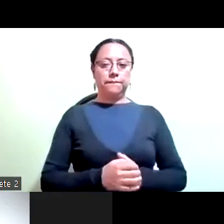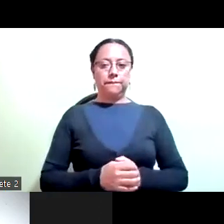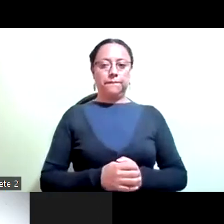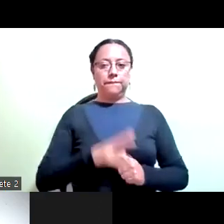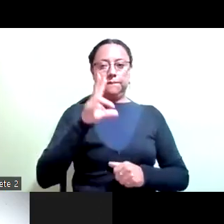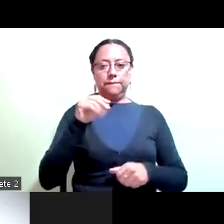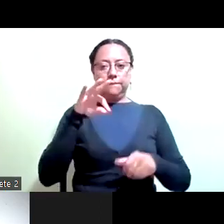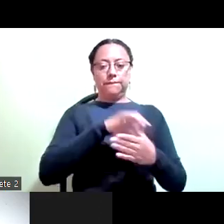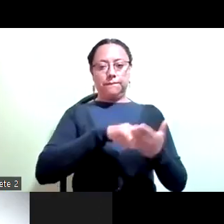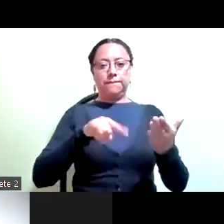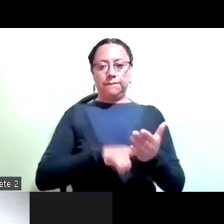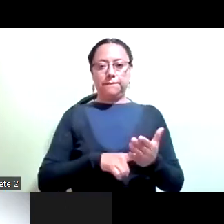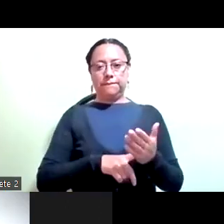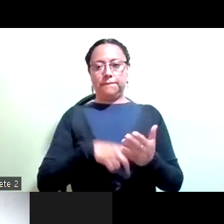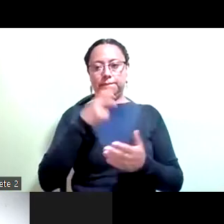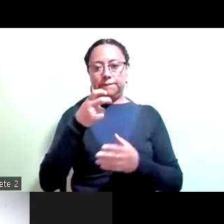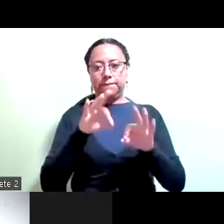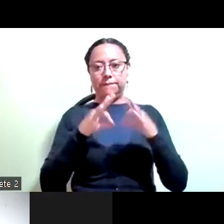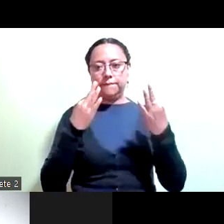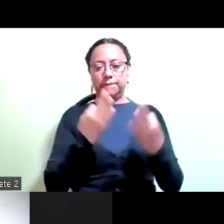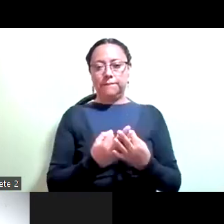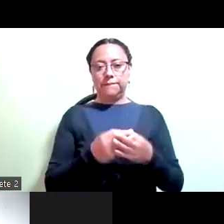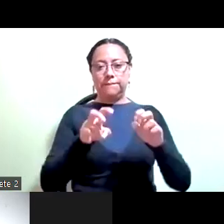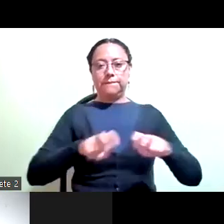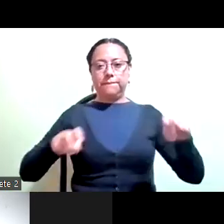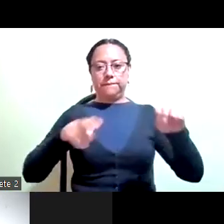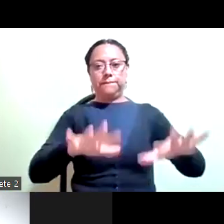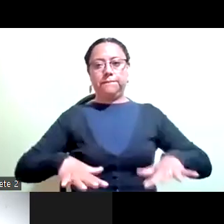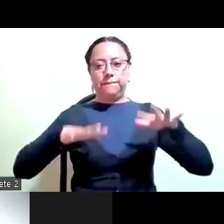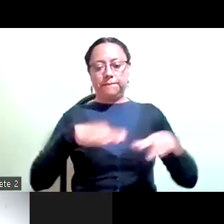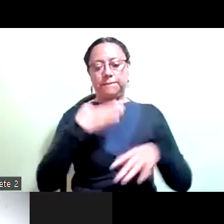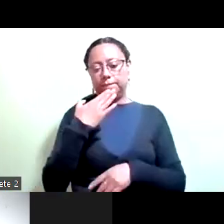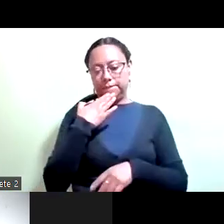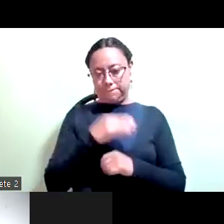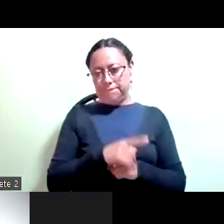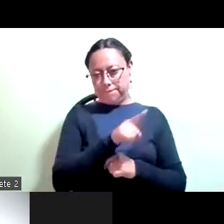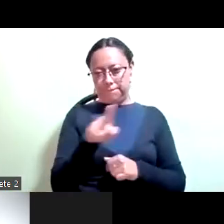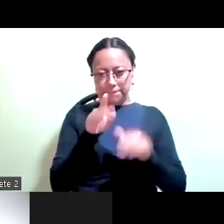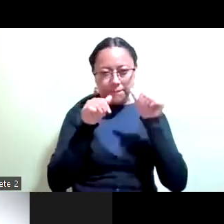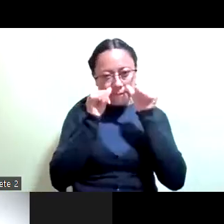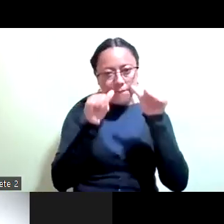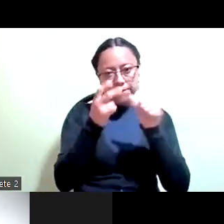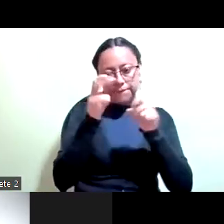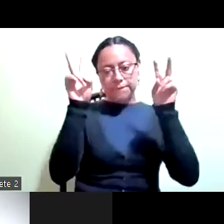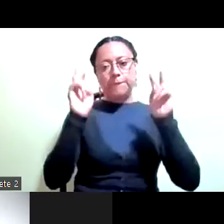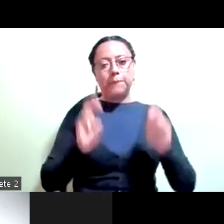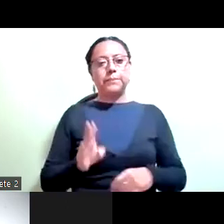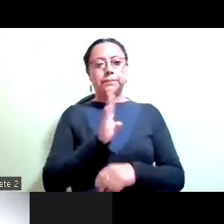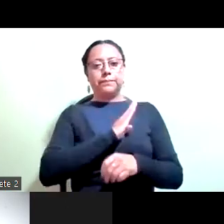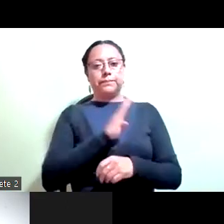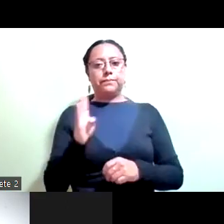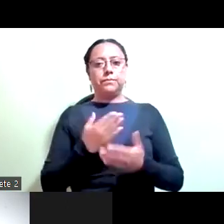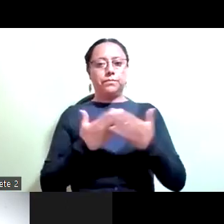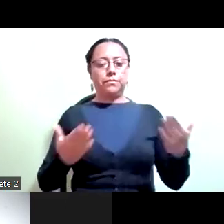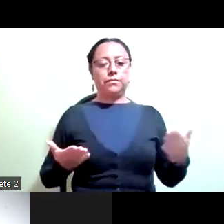así en el pleno. Ojo con ese tema. Pero bueno, fuera de eso, le solicito al